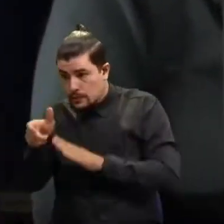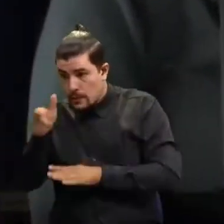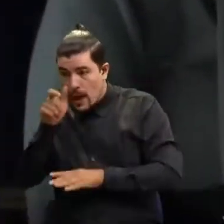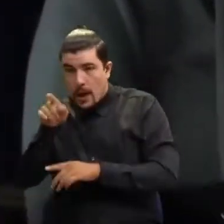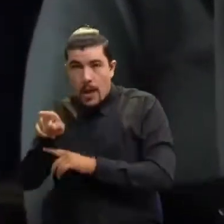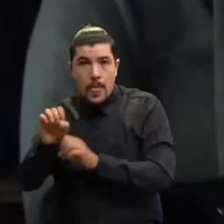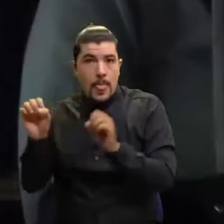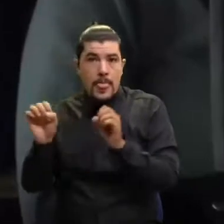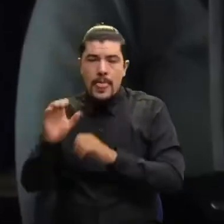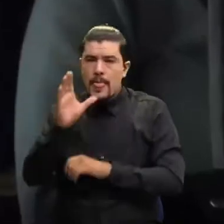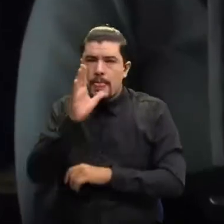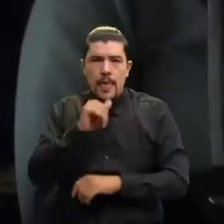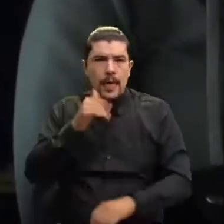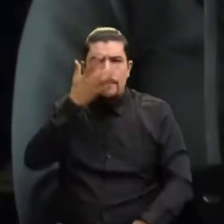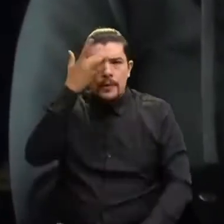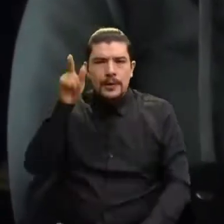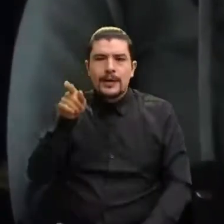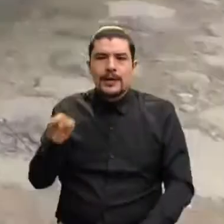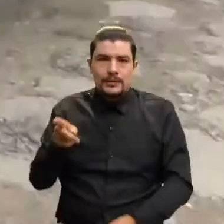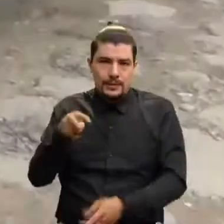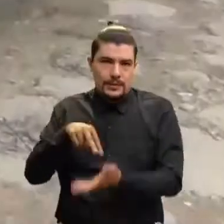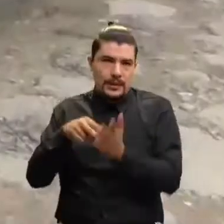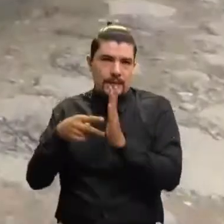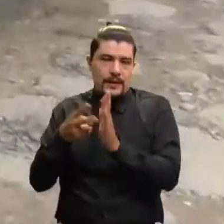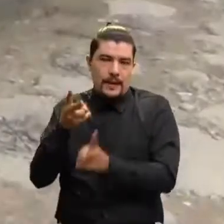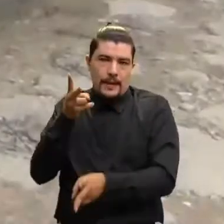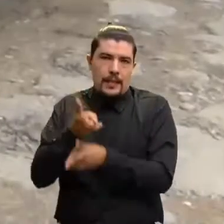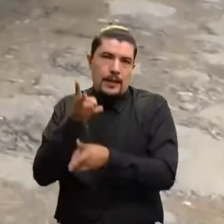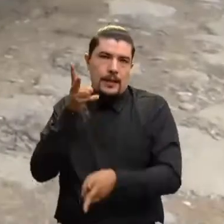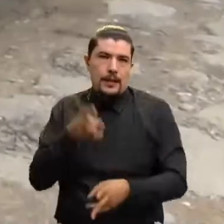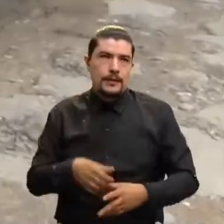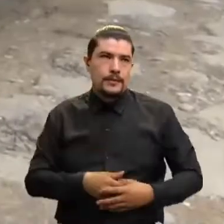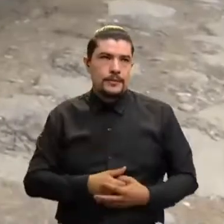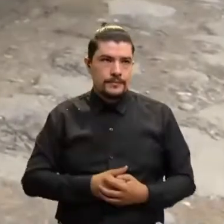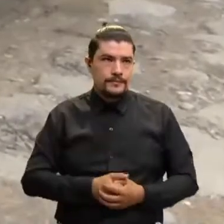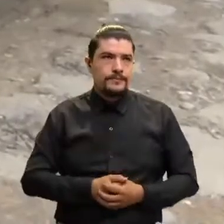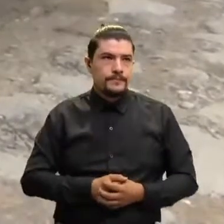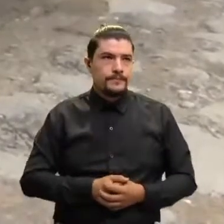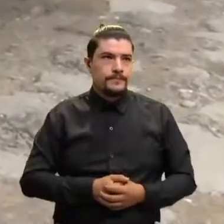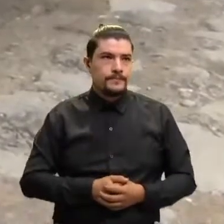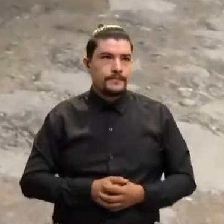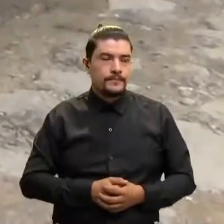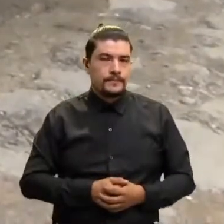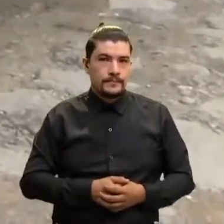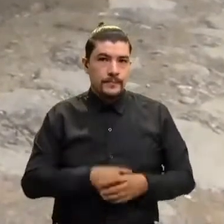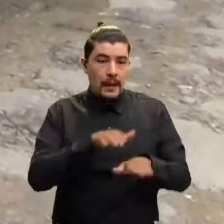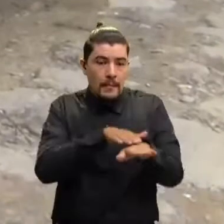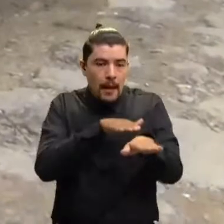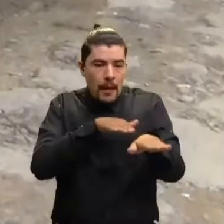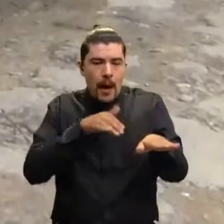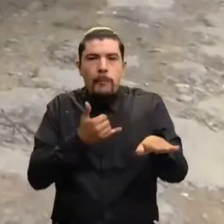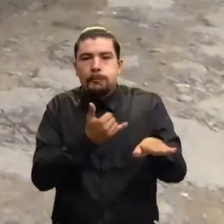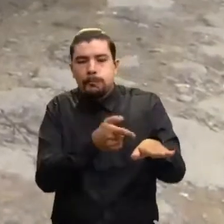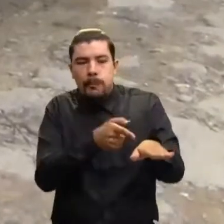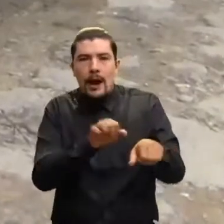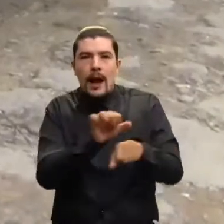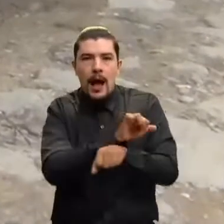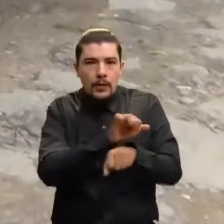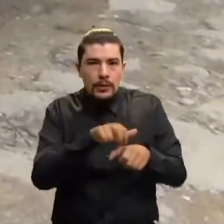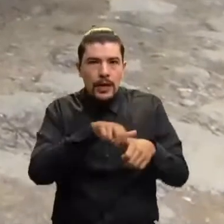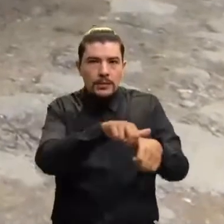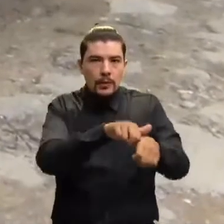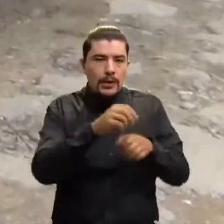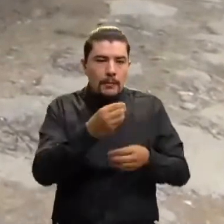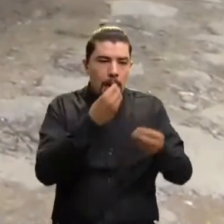porque es peligroso para ellos operar. Aquí se está perdiendo los productos agropecuarios que son trasladados